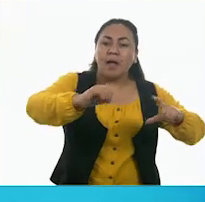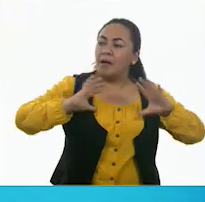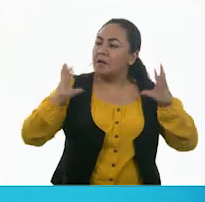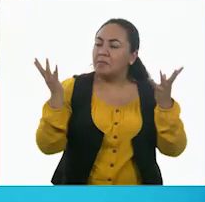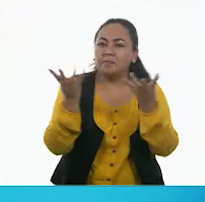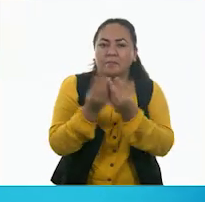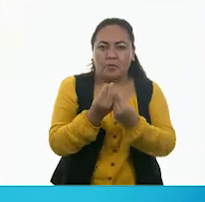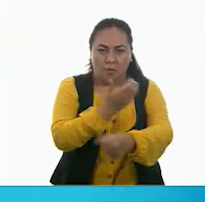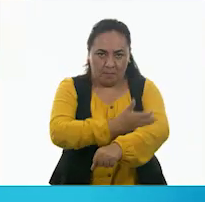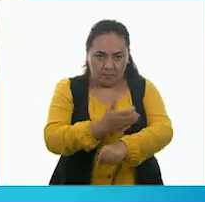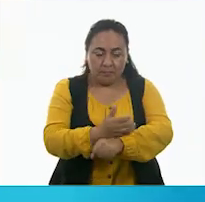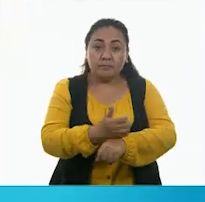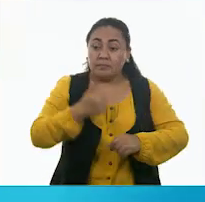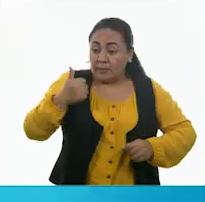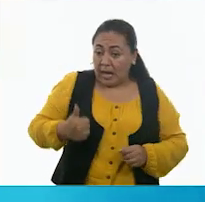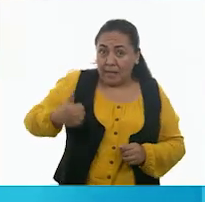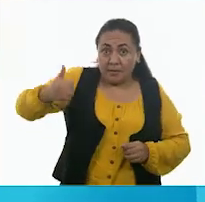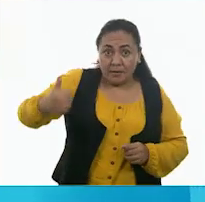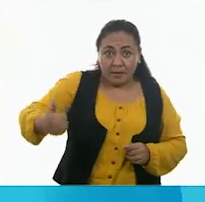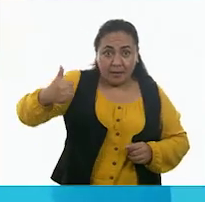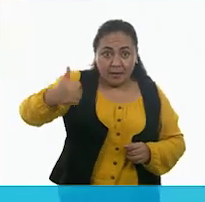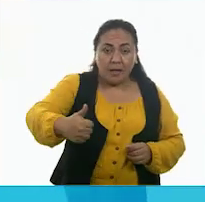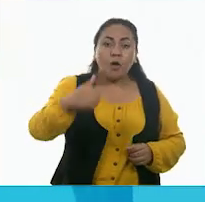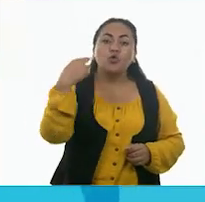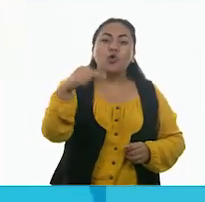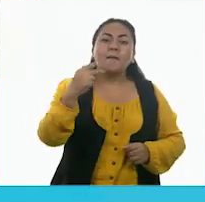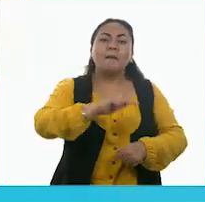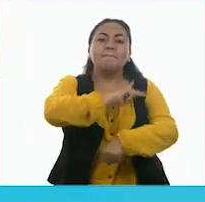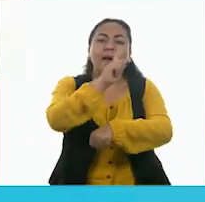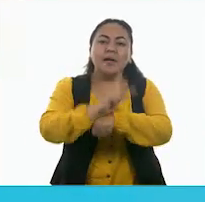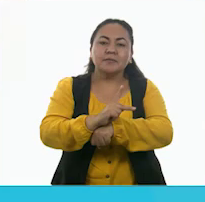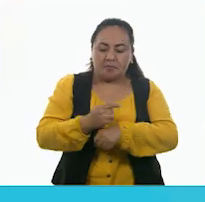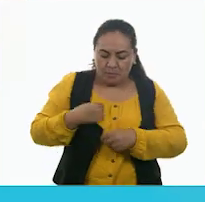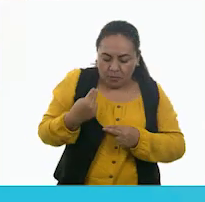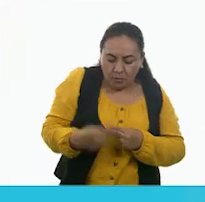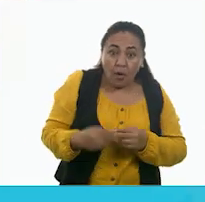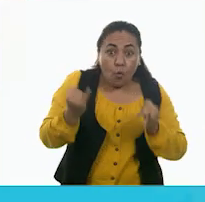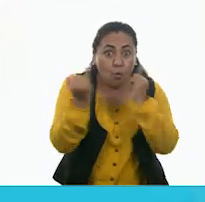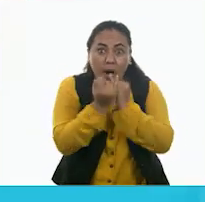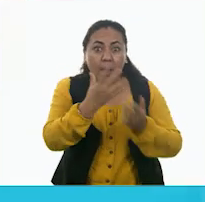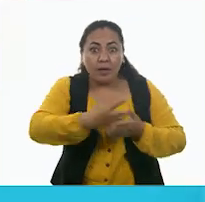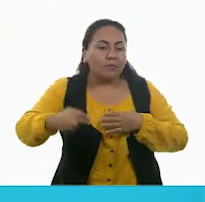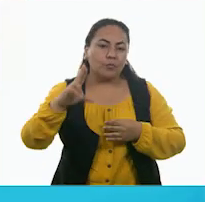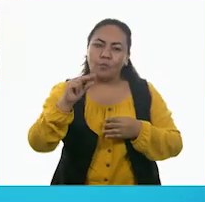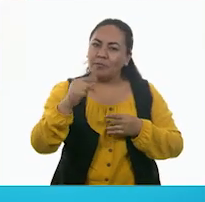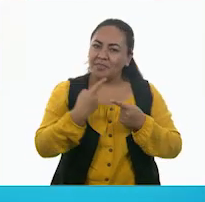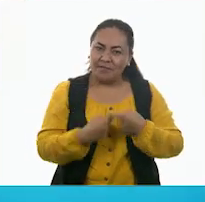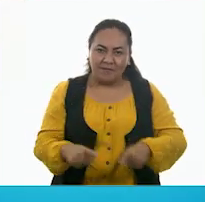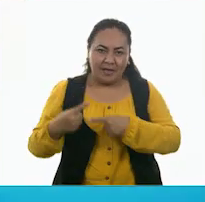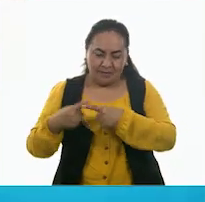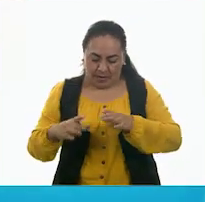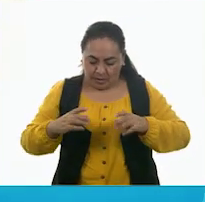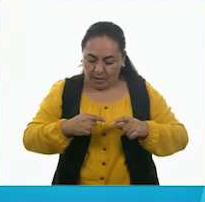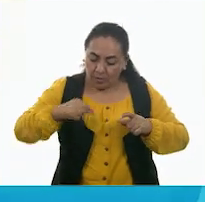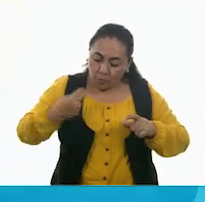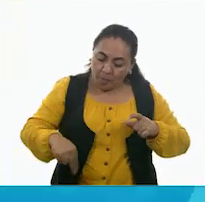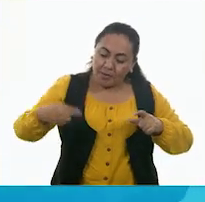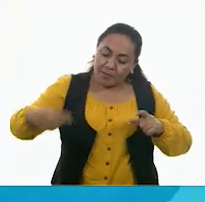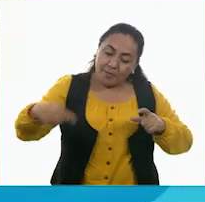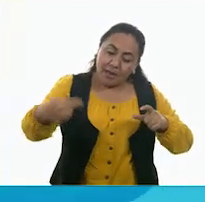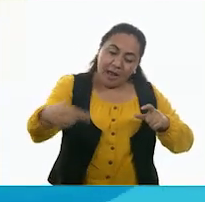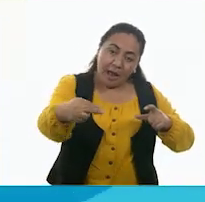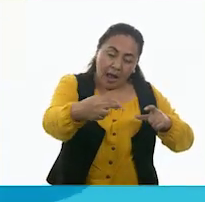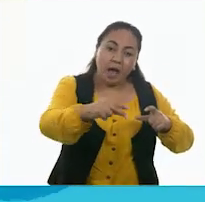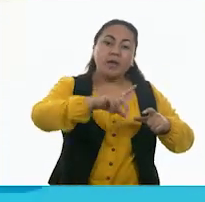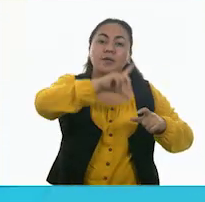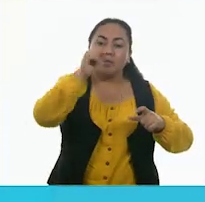tenemos. Cada uno tenía que poner el nombre de un país sin repetirlo y en el centro se ponía un círculo más